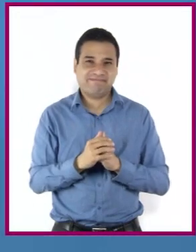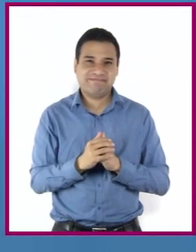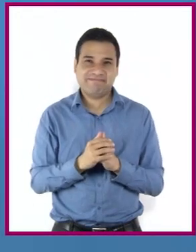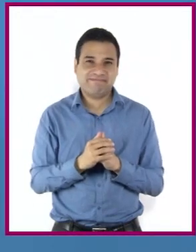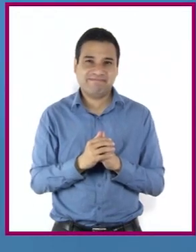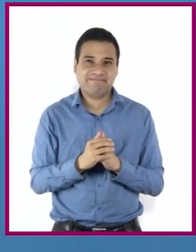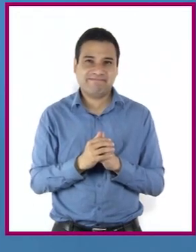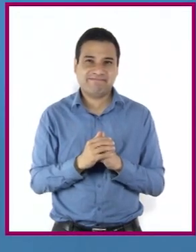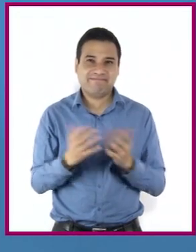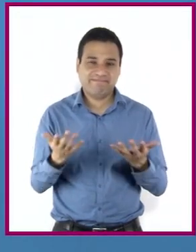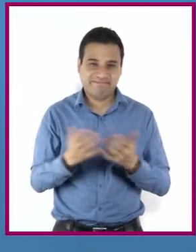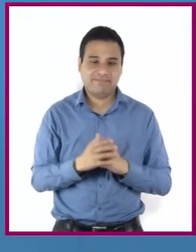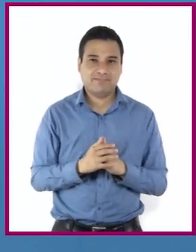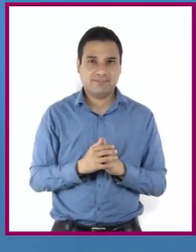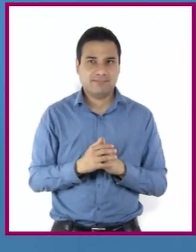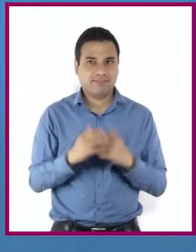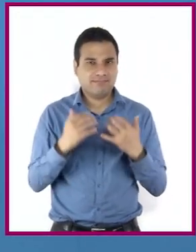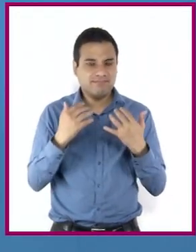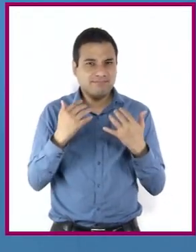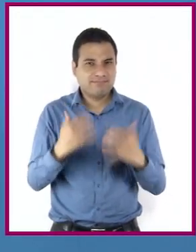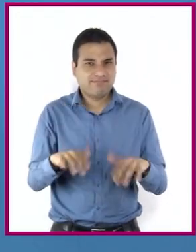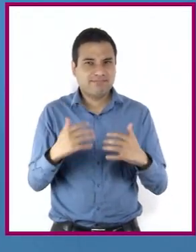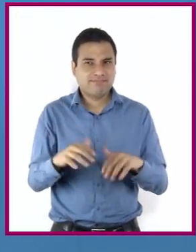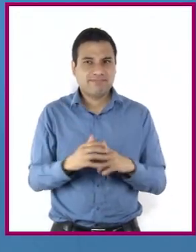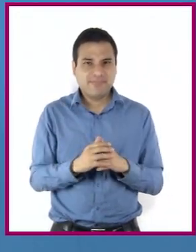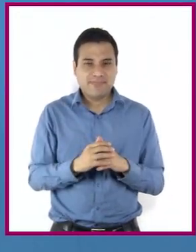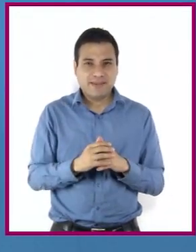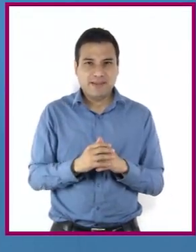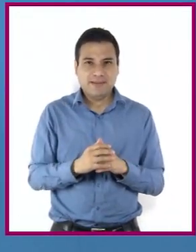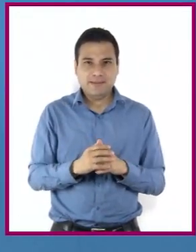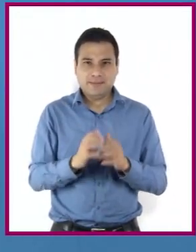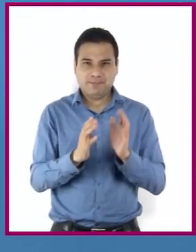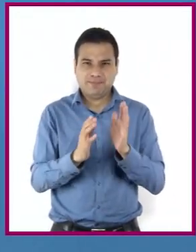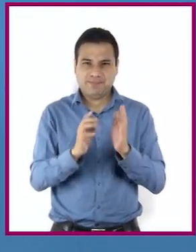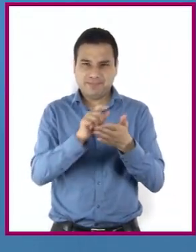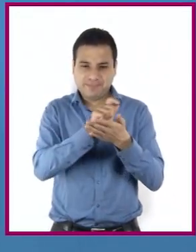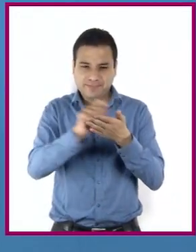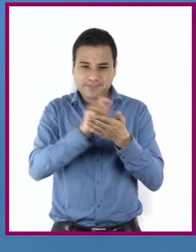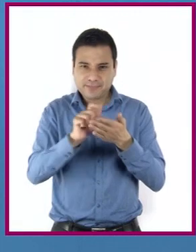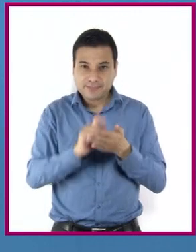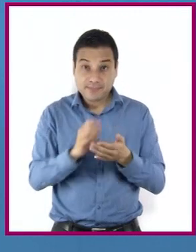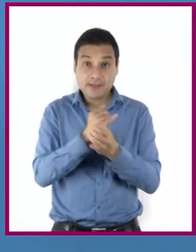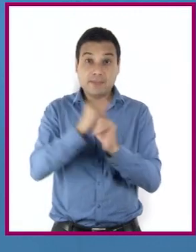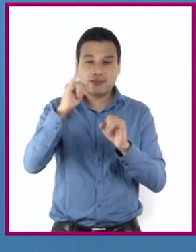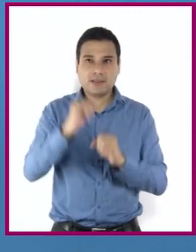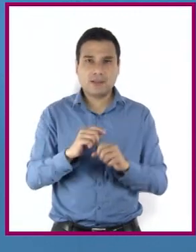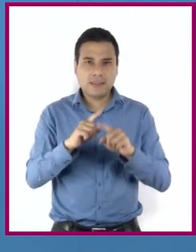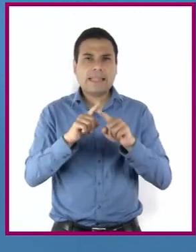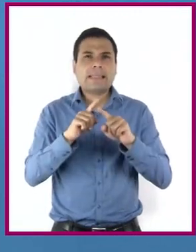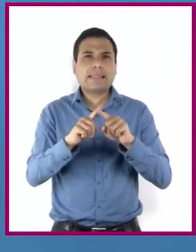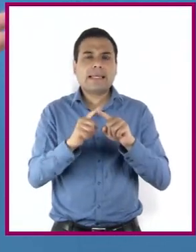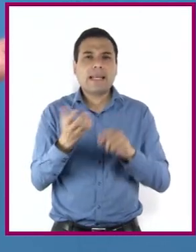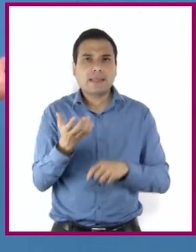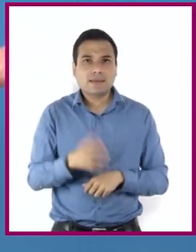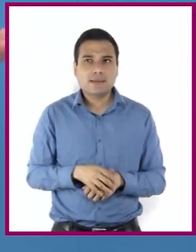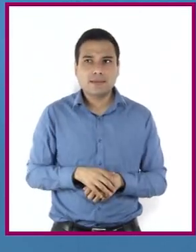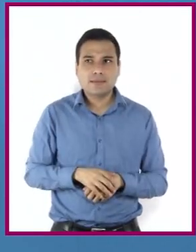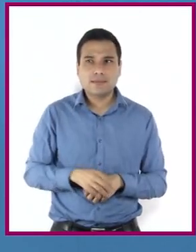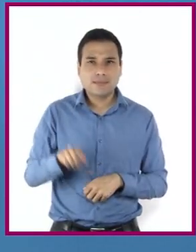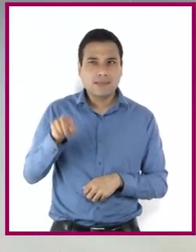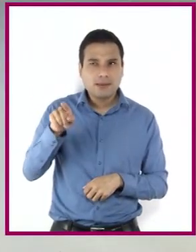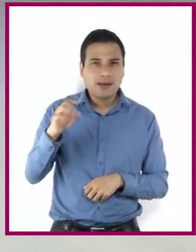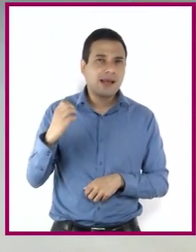1821. ¿Quién habría imaginado que la Declaración de Independencia sería concretada por un antiguo miembro del ejército realista? ¡Qué